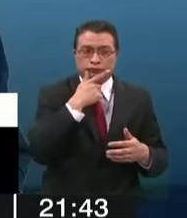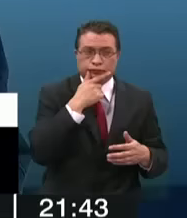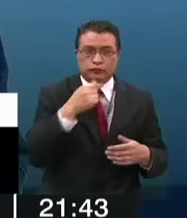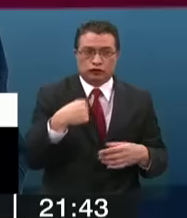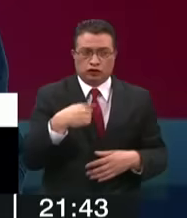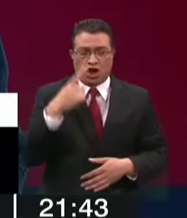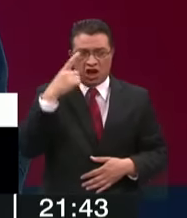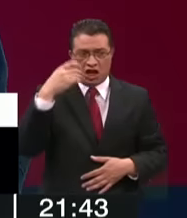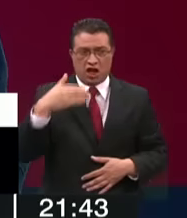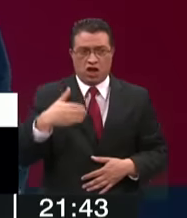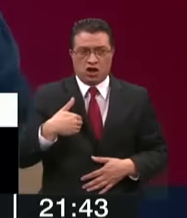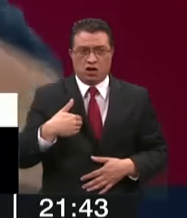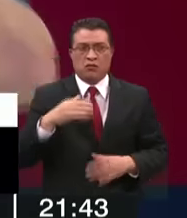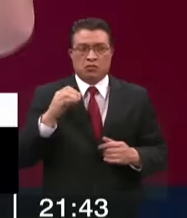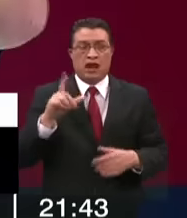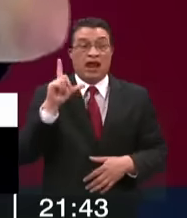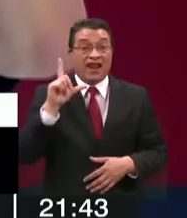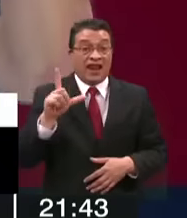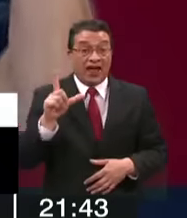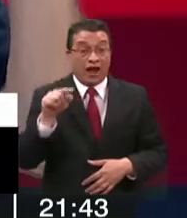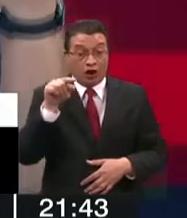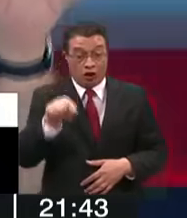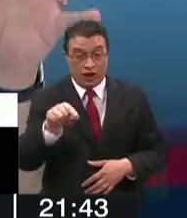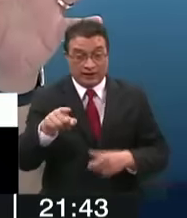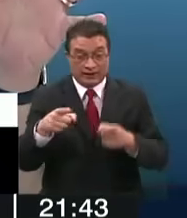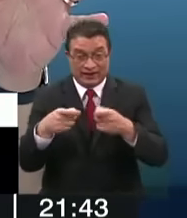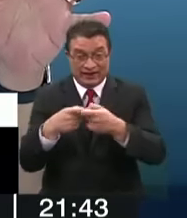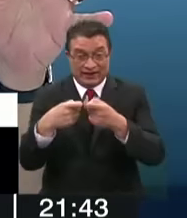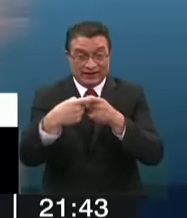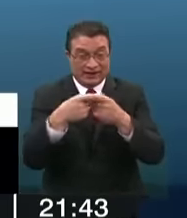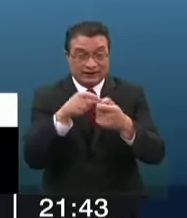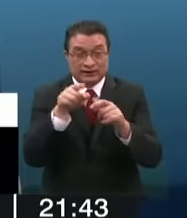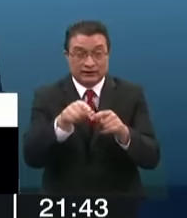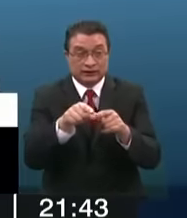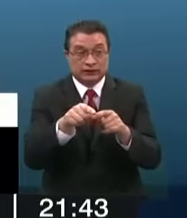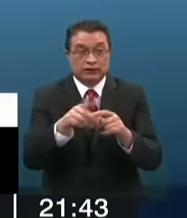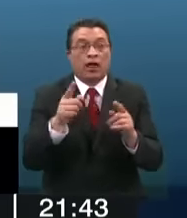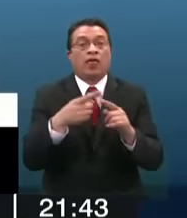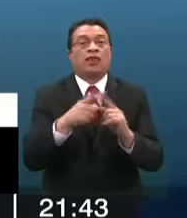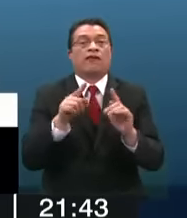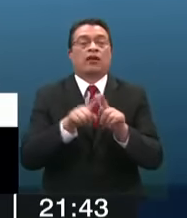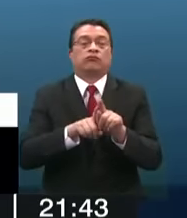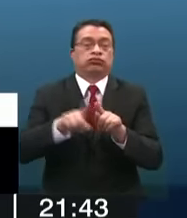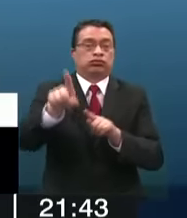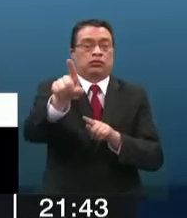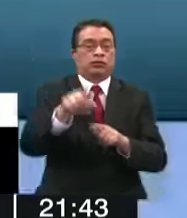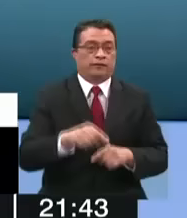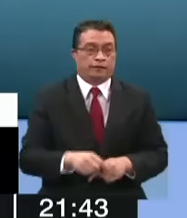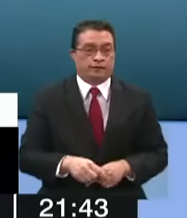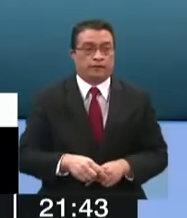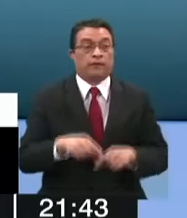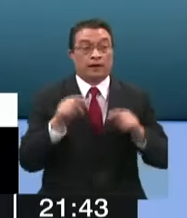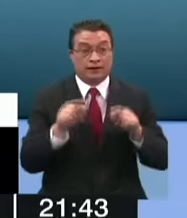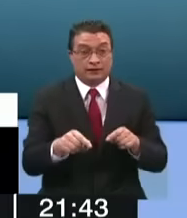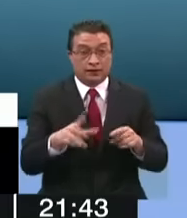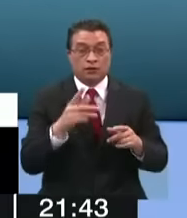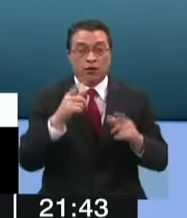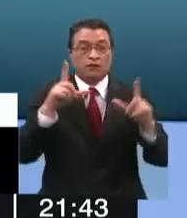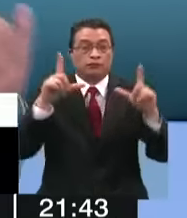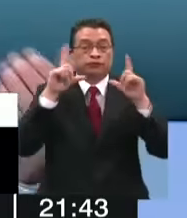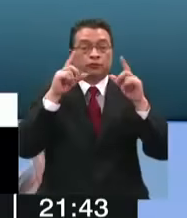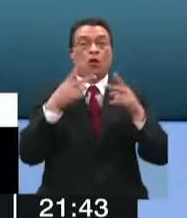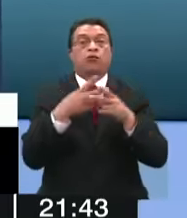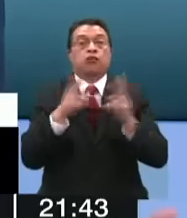mi candidato, que es Ricardo Lagos, en ese debate va a marcar la diferencia. Porque ahí se va a pasar entonces de la figuración pública,